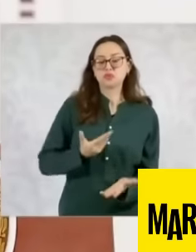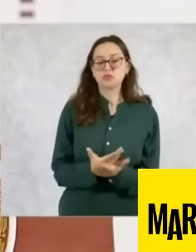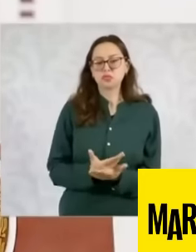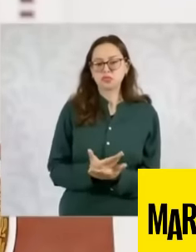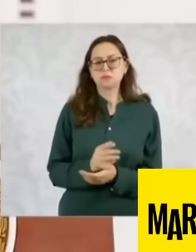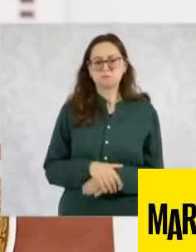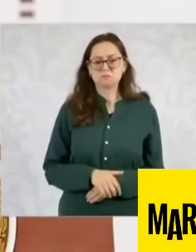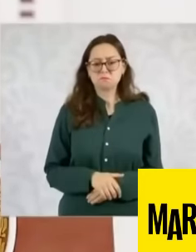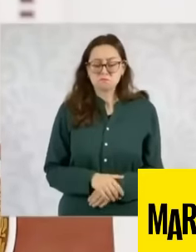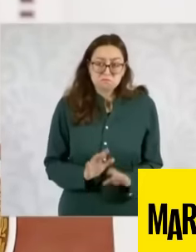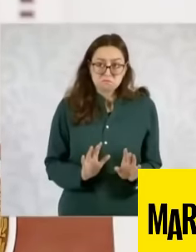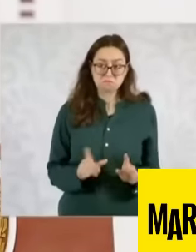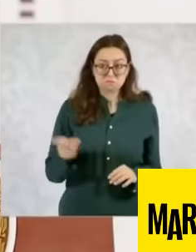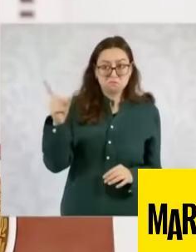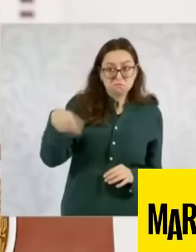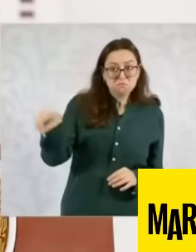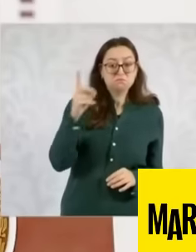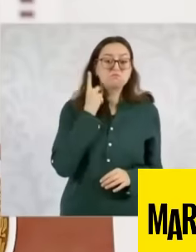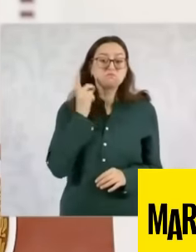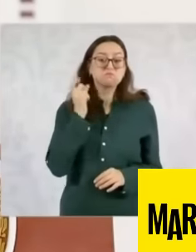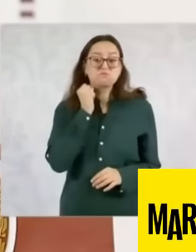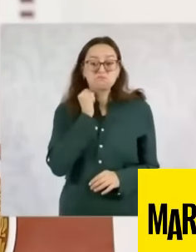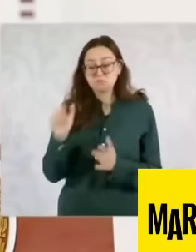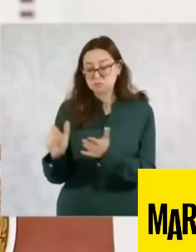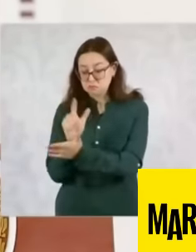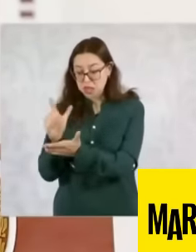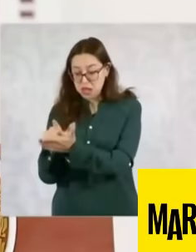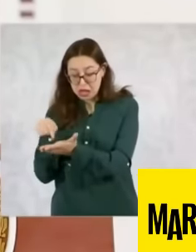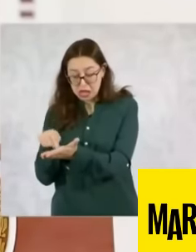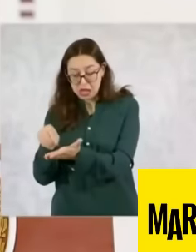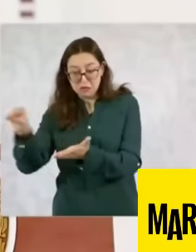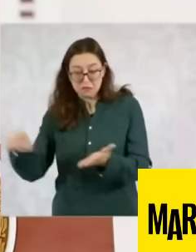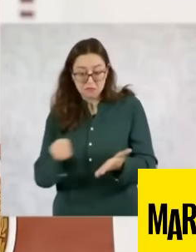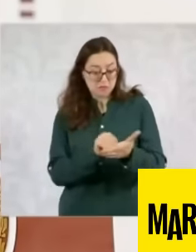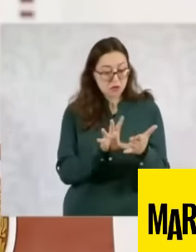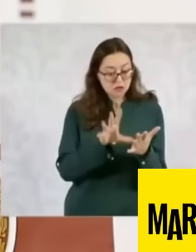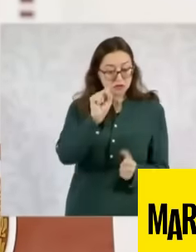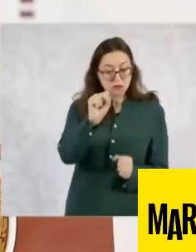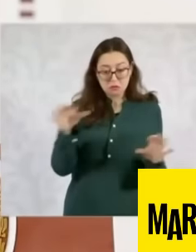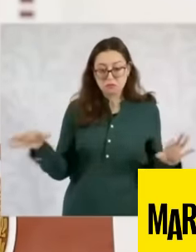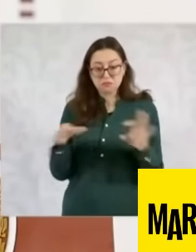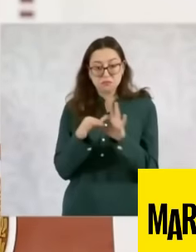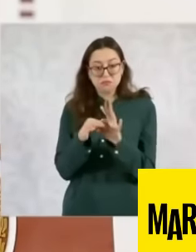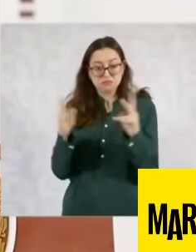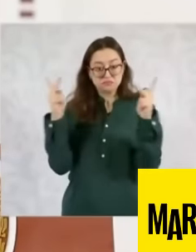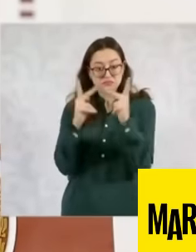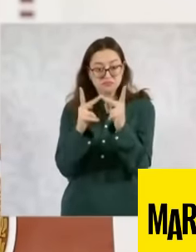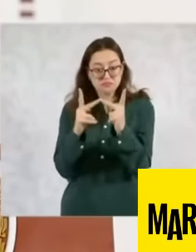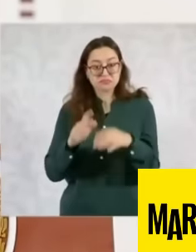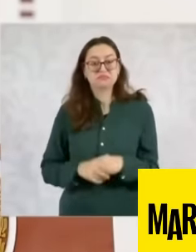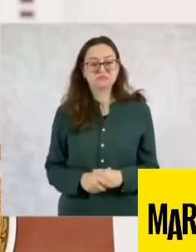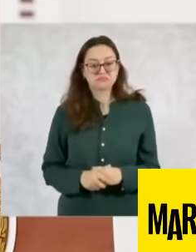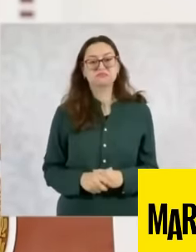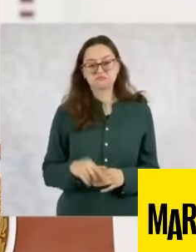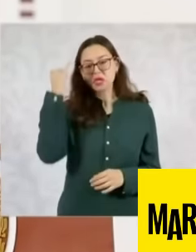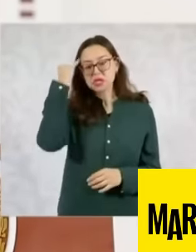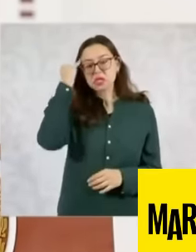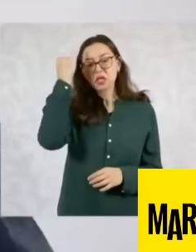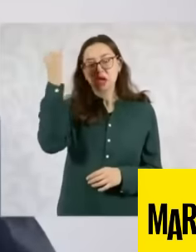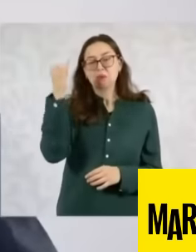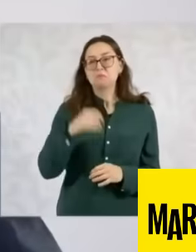compañeros y pues es basar lo que está en la ley a la Constitución es es una iniciativa